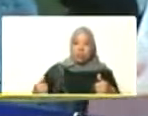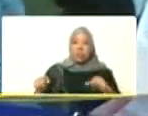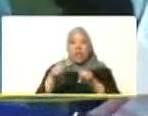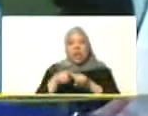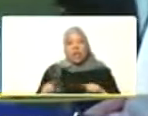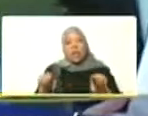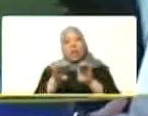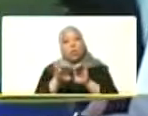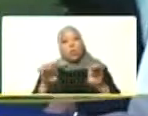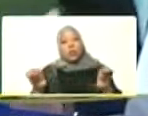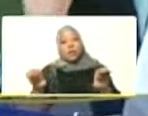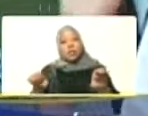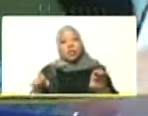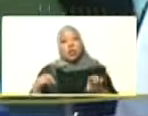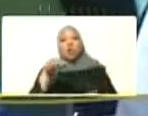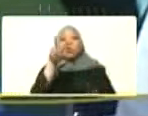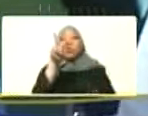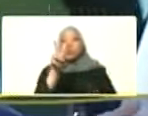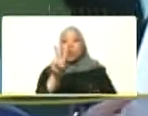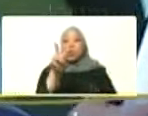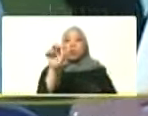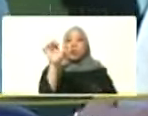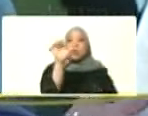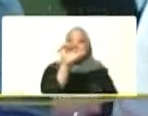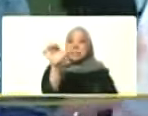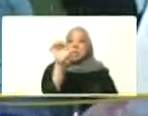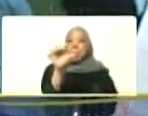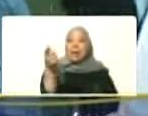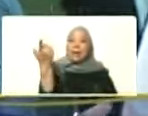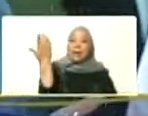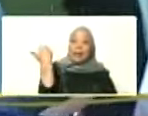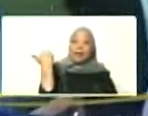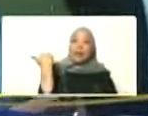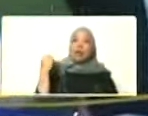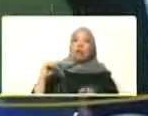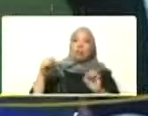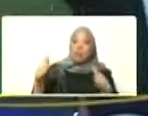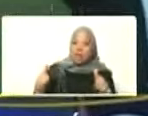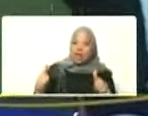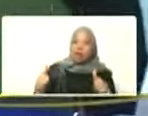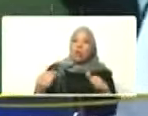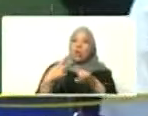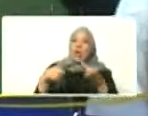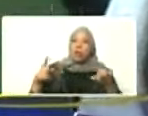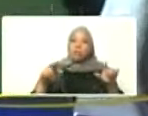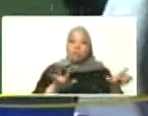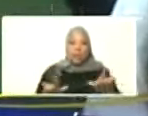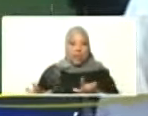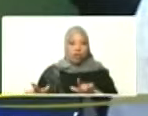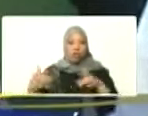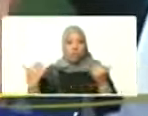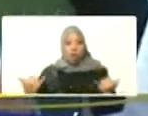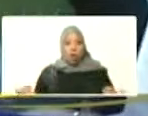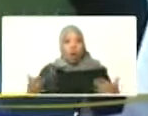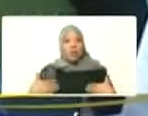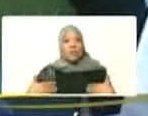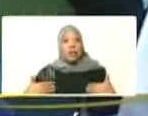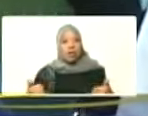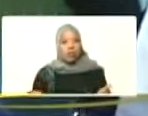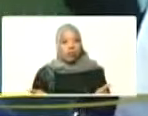tenían 2 semanas avanzando. Ahí ya tenemos más de un 90% de bricomiles conformadas, y en materia de salud, como usted lo acaba de decir,